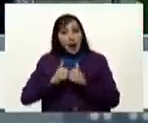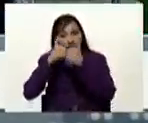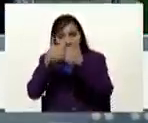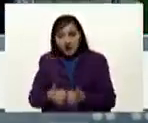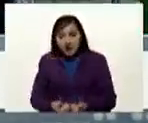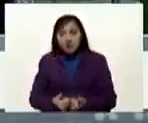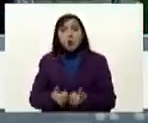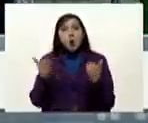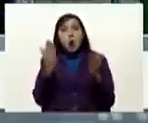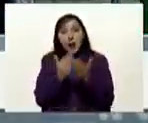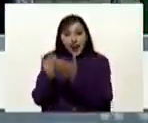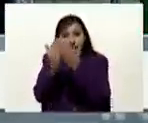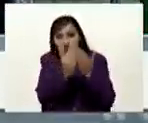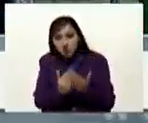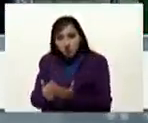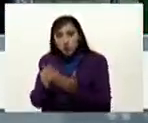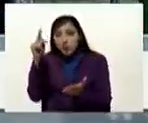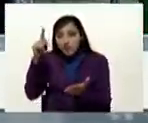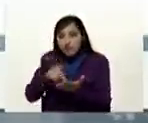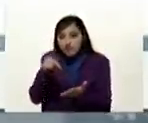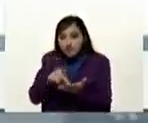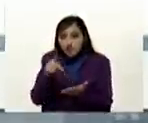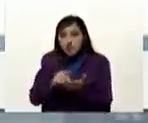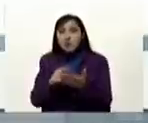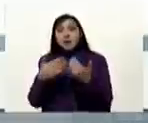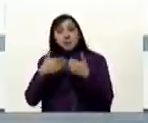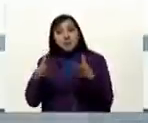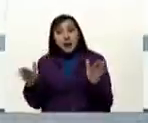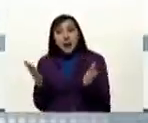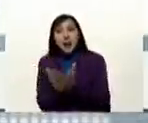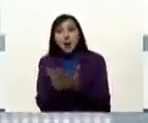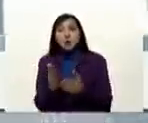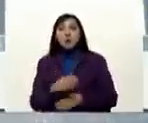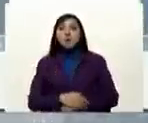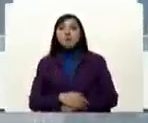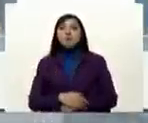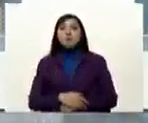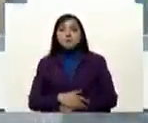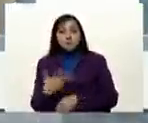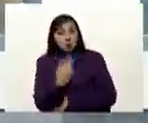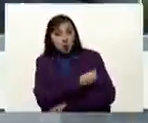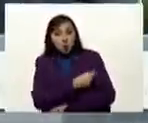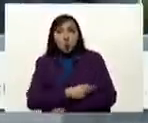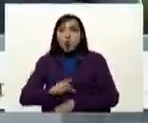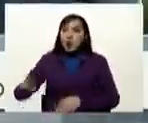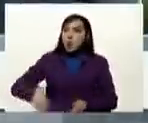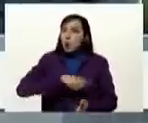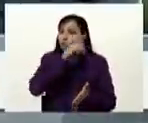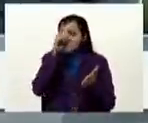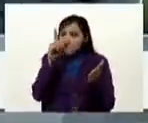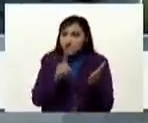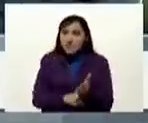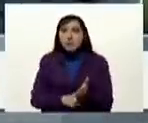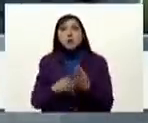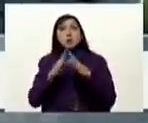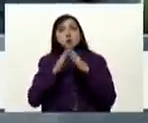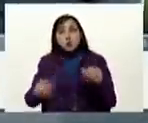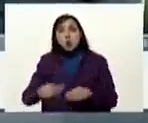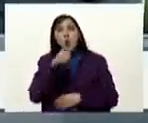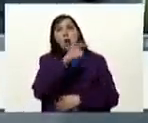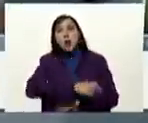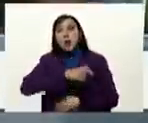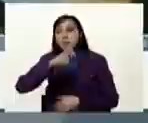clases presenciales, nosotros tener vacunado el 100% del